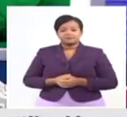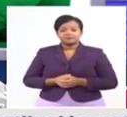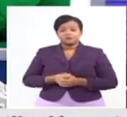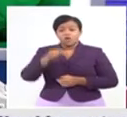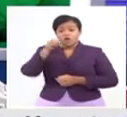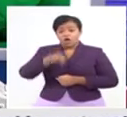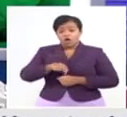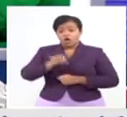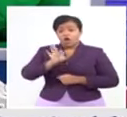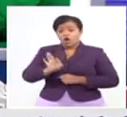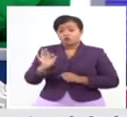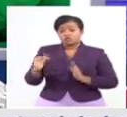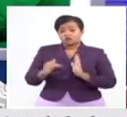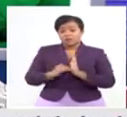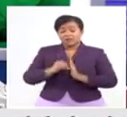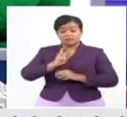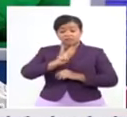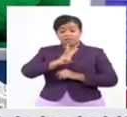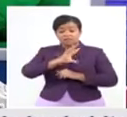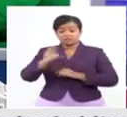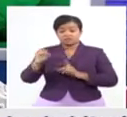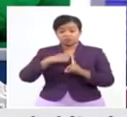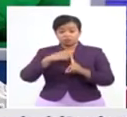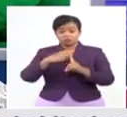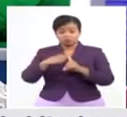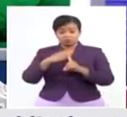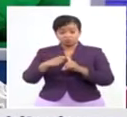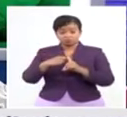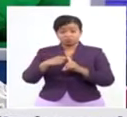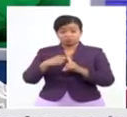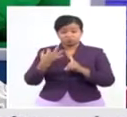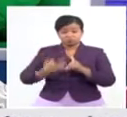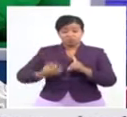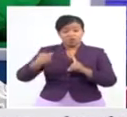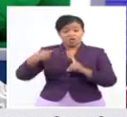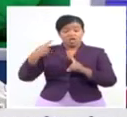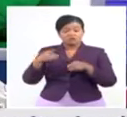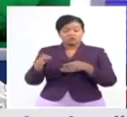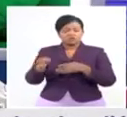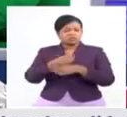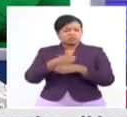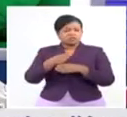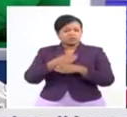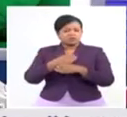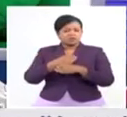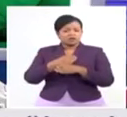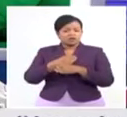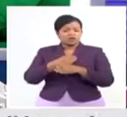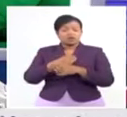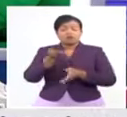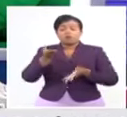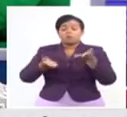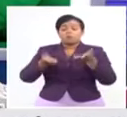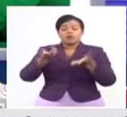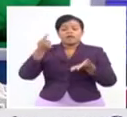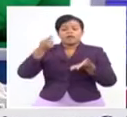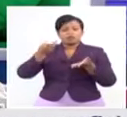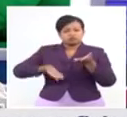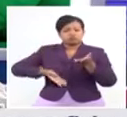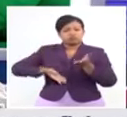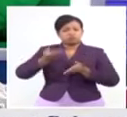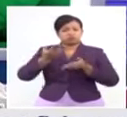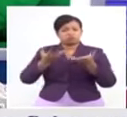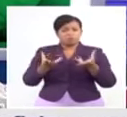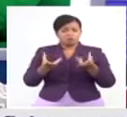casos autóctonos que se diagnosticaron ayer, estamos hablando de 535 más que los que